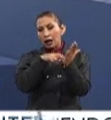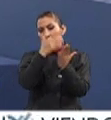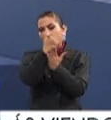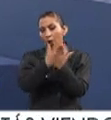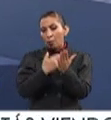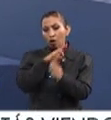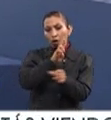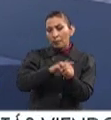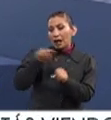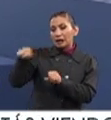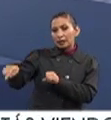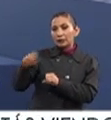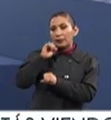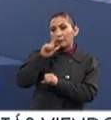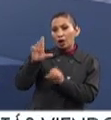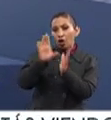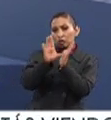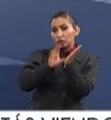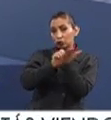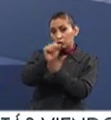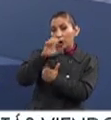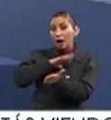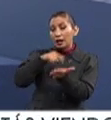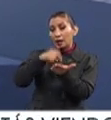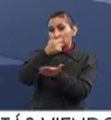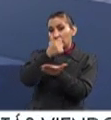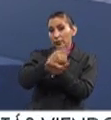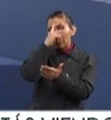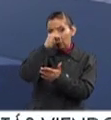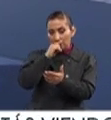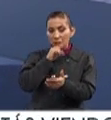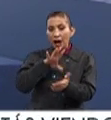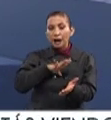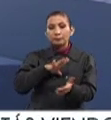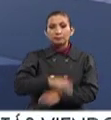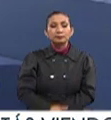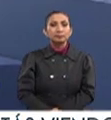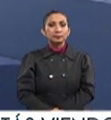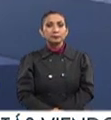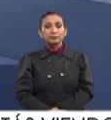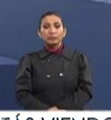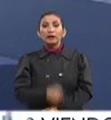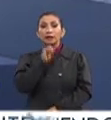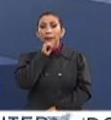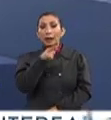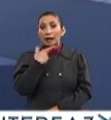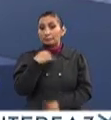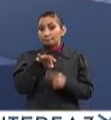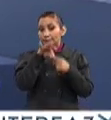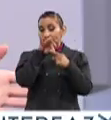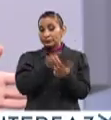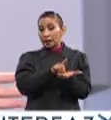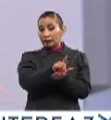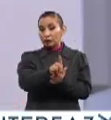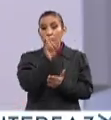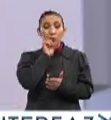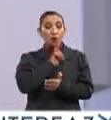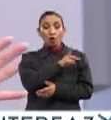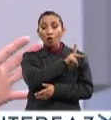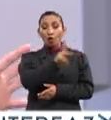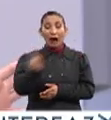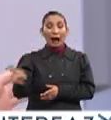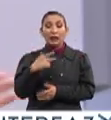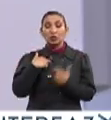tanto convencional como de constitucional y de la Ciudad de México también. Claro. Y bueno, además también hacer el apunte de que los derechos de las mujeres son